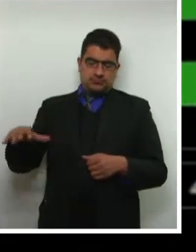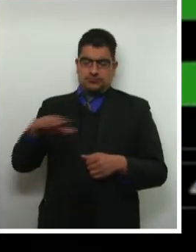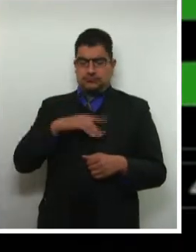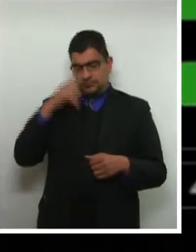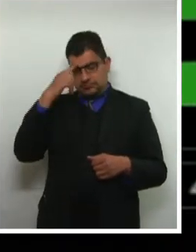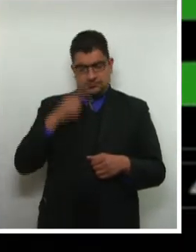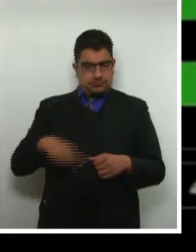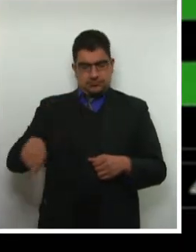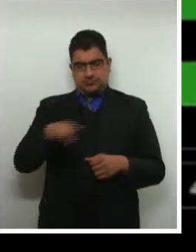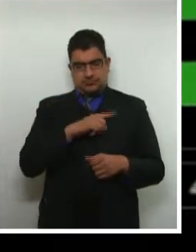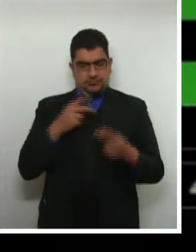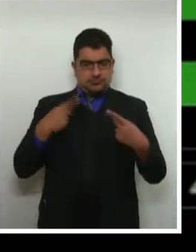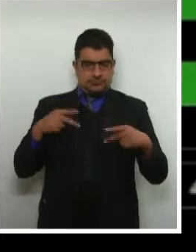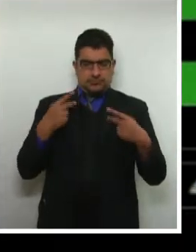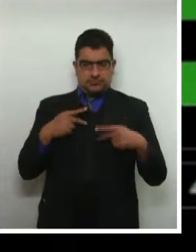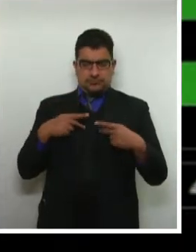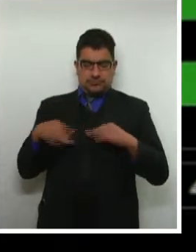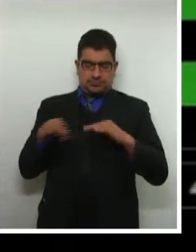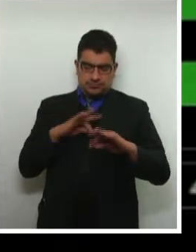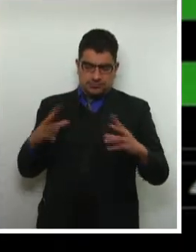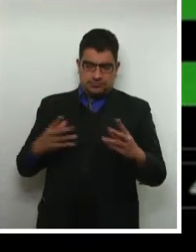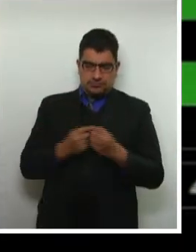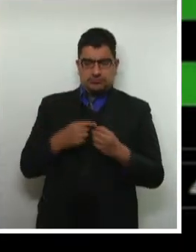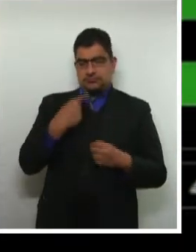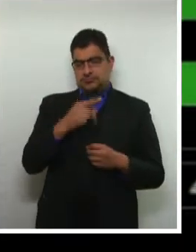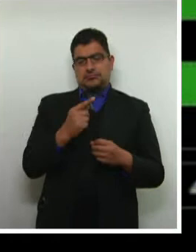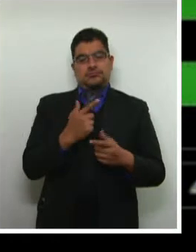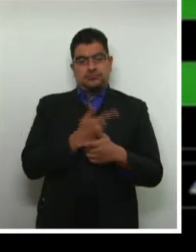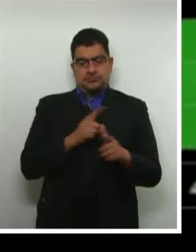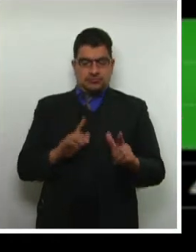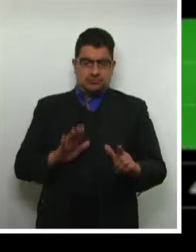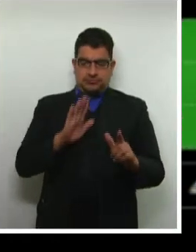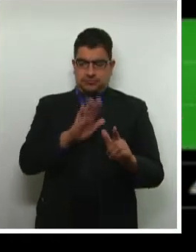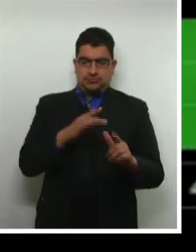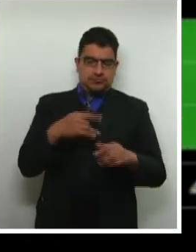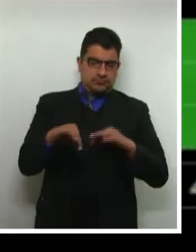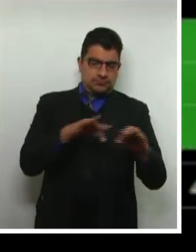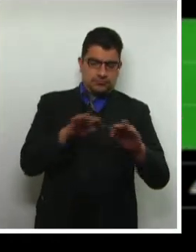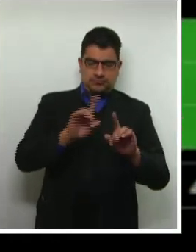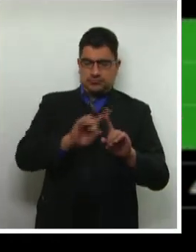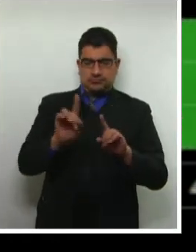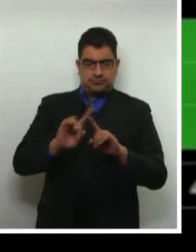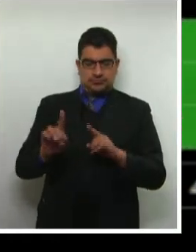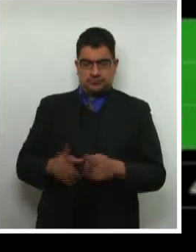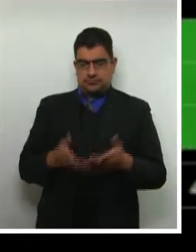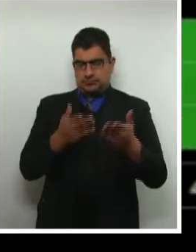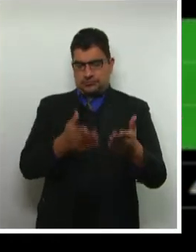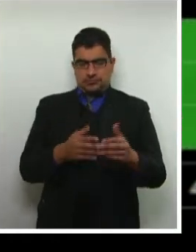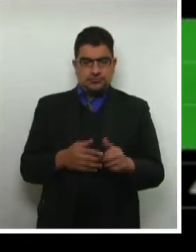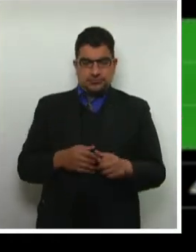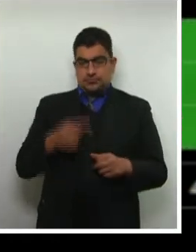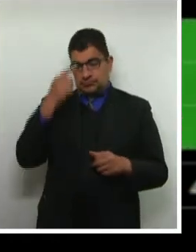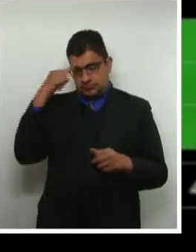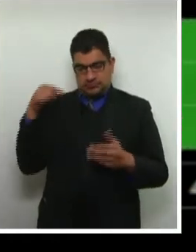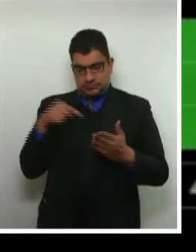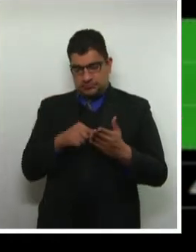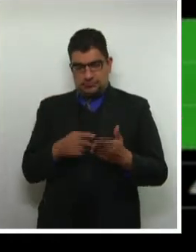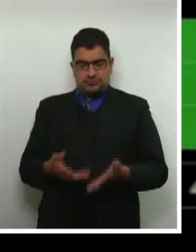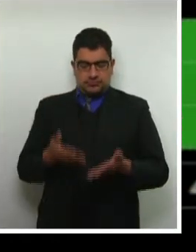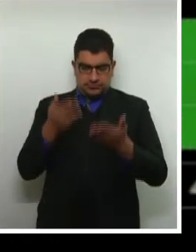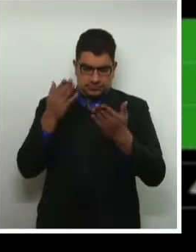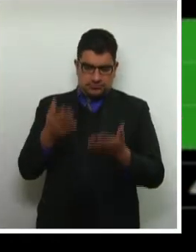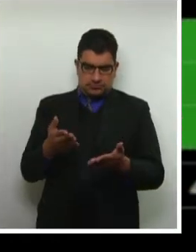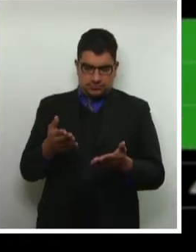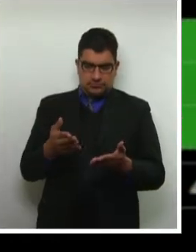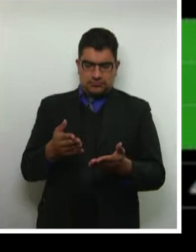sus funciones contará con autonomía técnica de gestión. Para que esta reserva